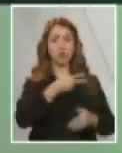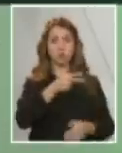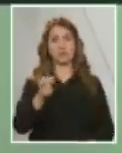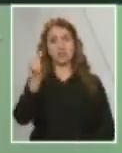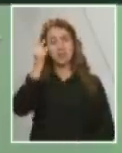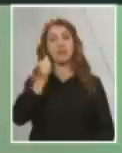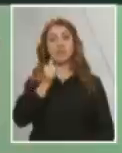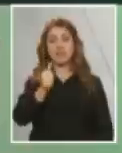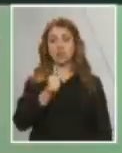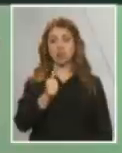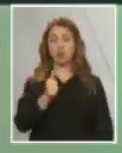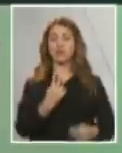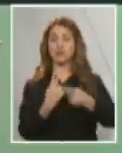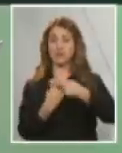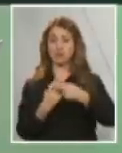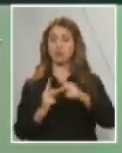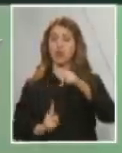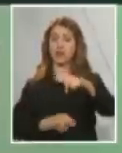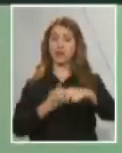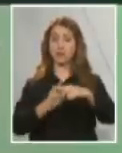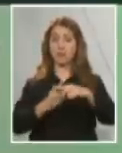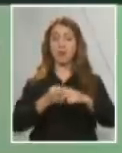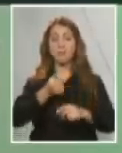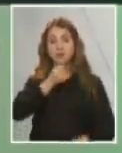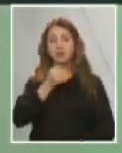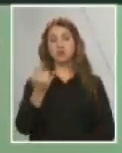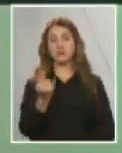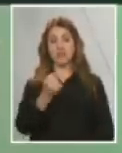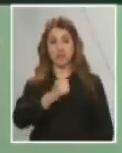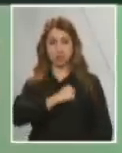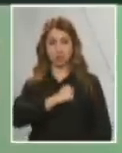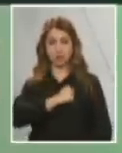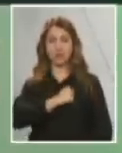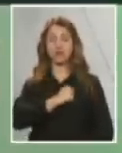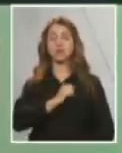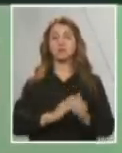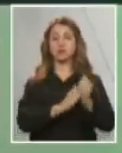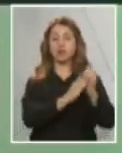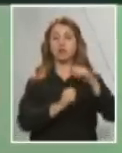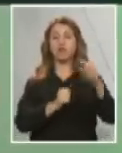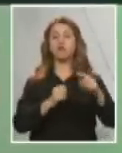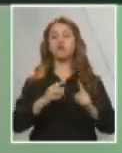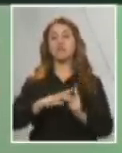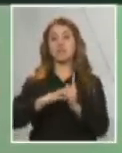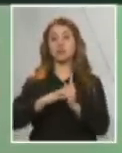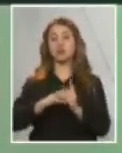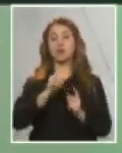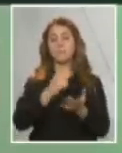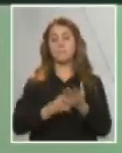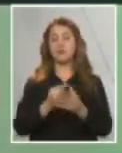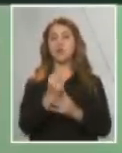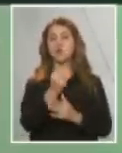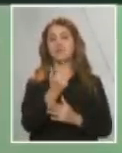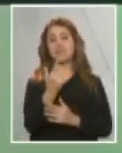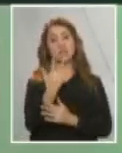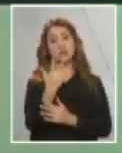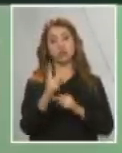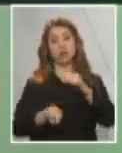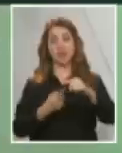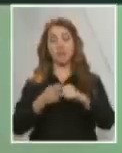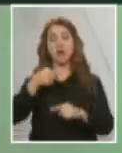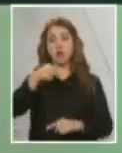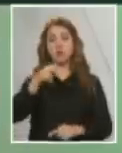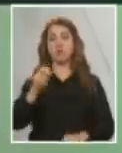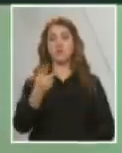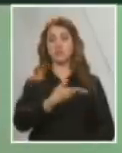que ella es directora ejecutiva de la Teletón, pero además es periodista de la Universidad Católica y encabeza la fundación desde 1978 y además desde junio